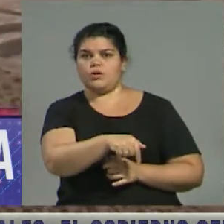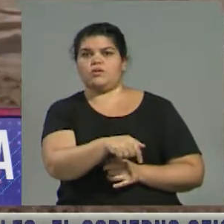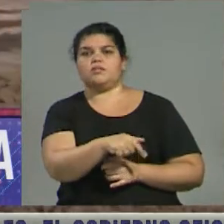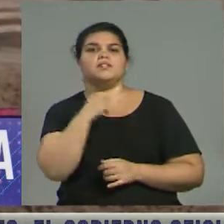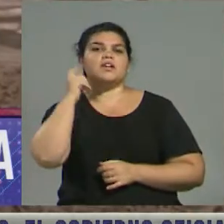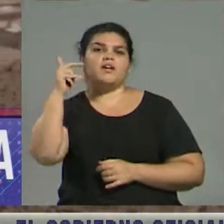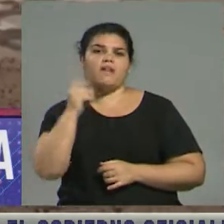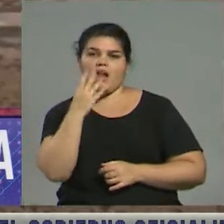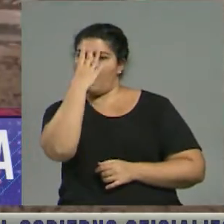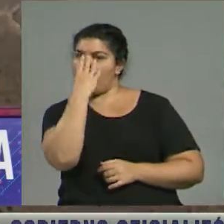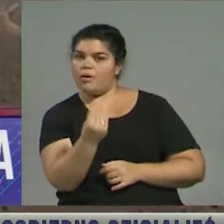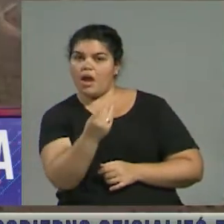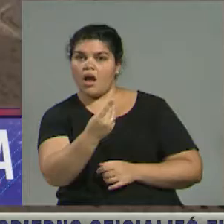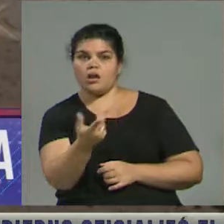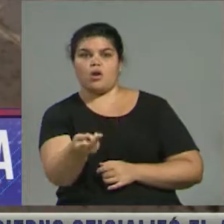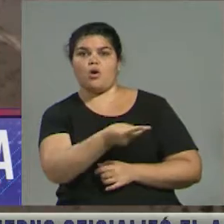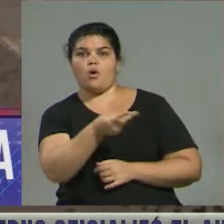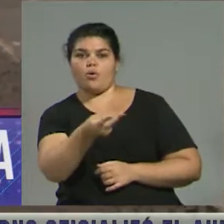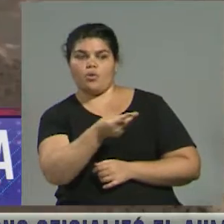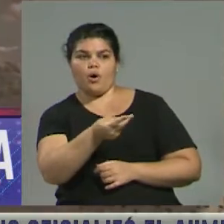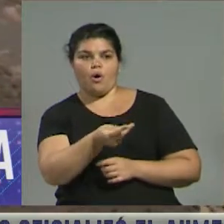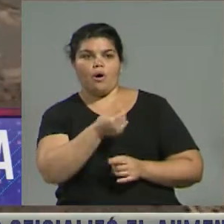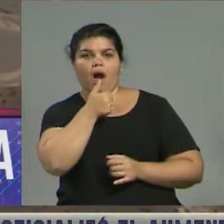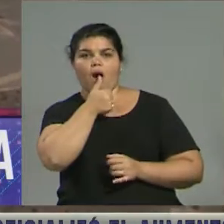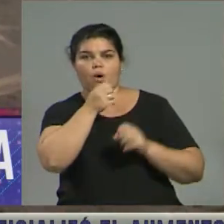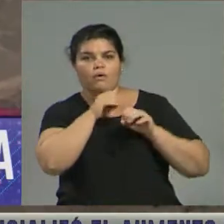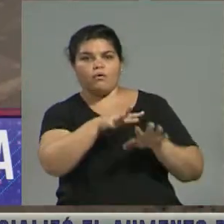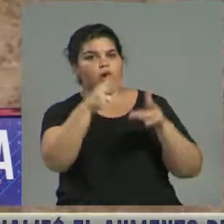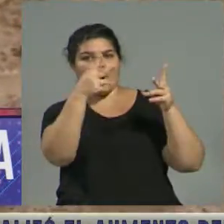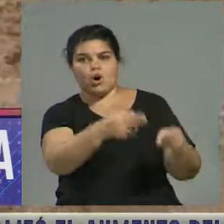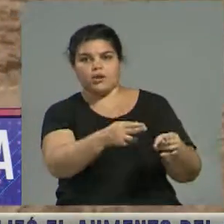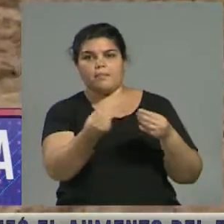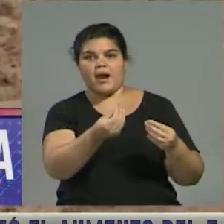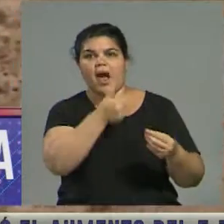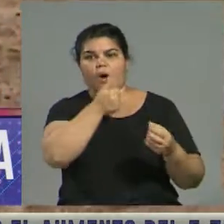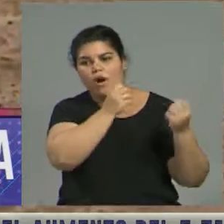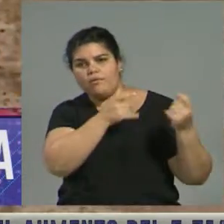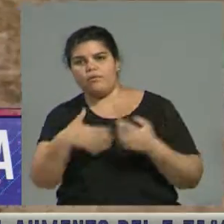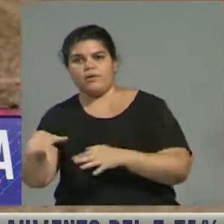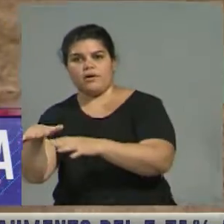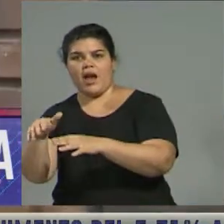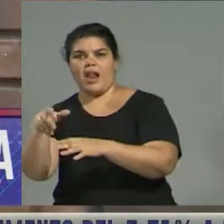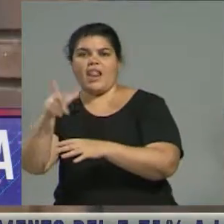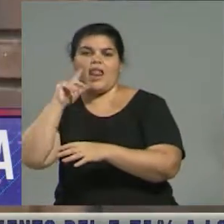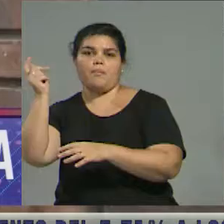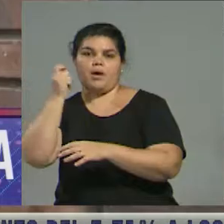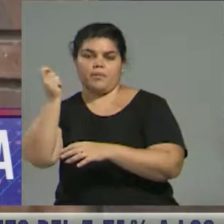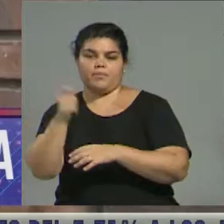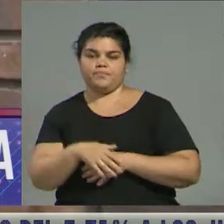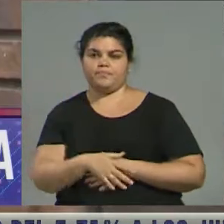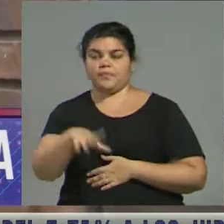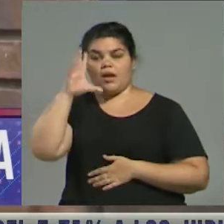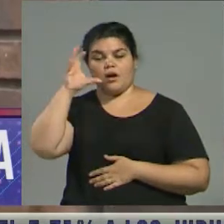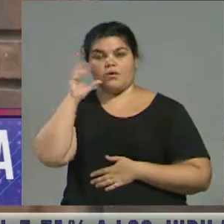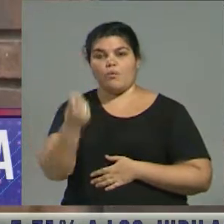Rafael y General Alvear, dejen de regar para aportar agua a la provincia de La Pampa. Recordemos que 1 metro cúbico, de los cuales